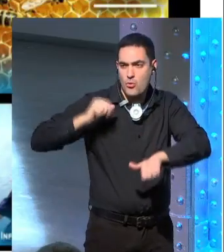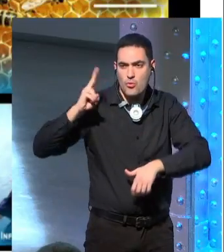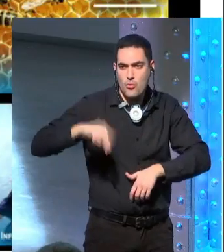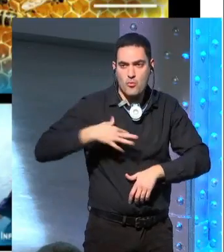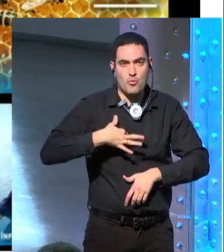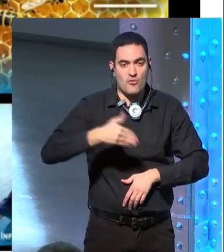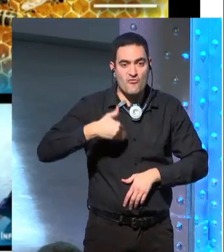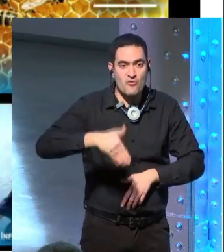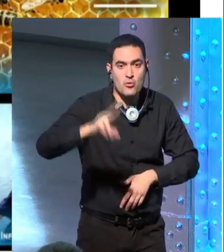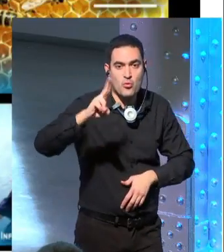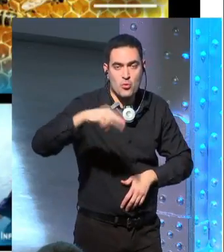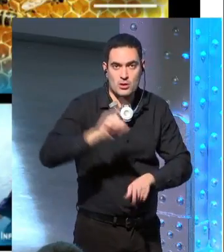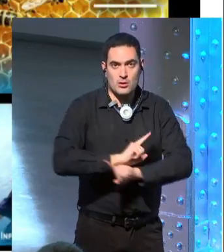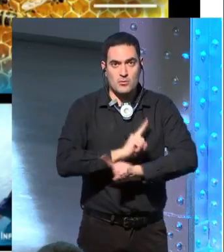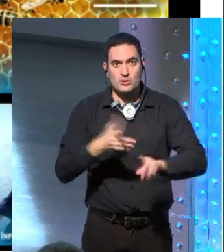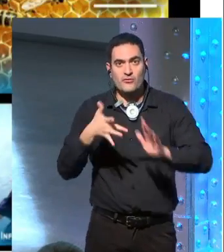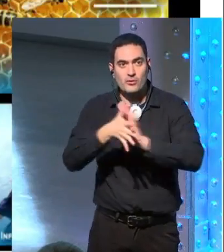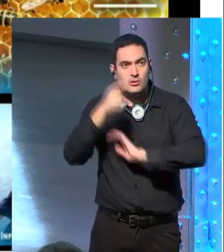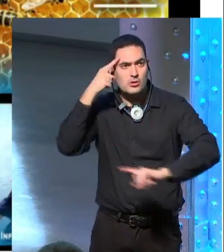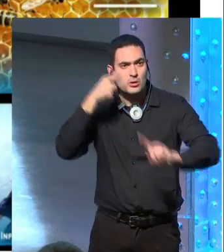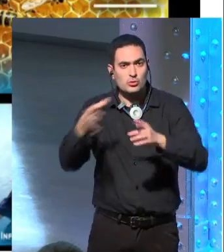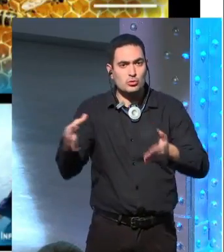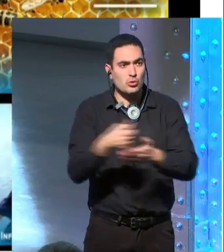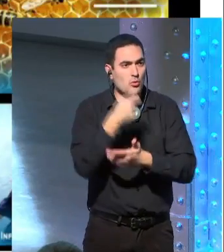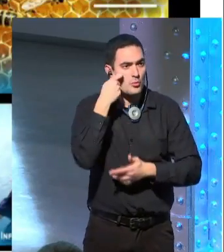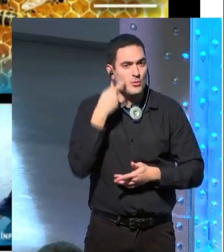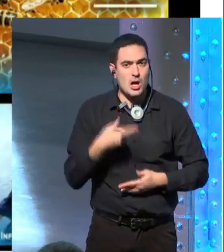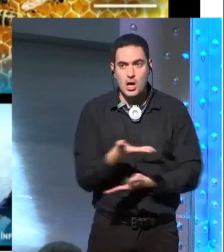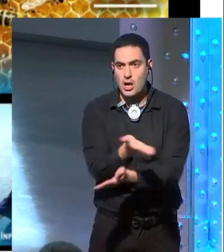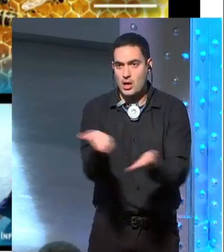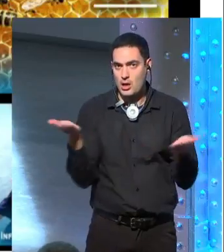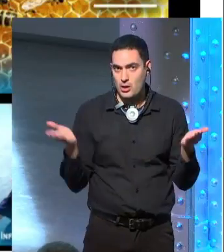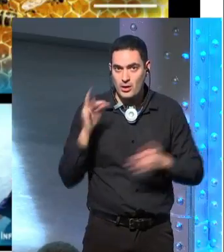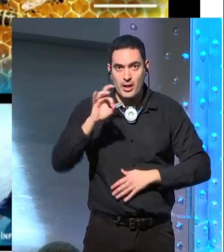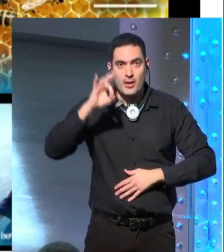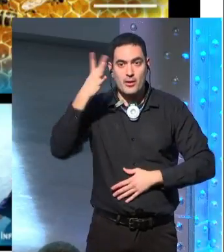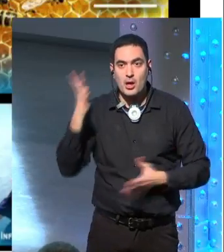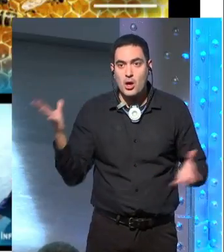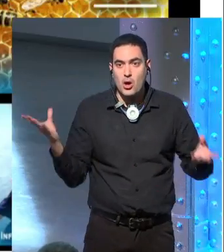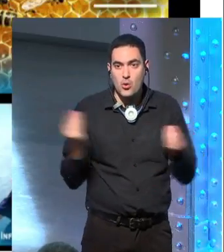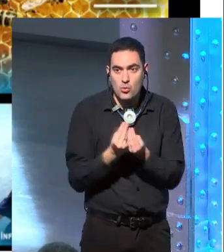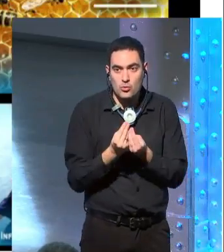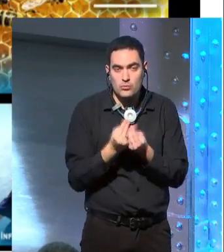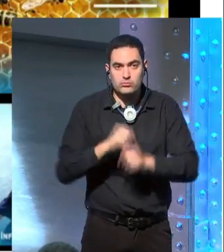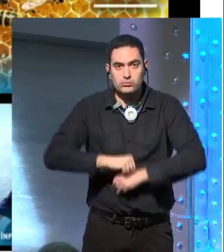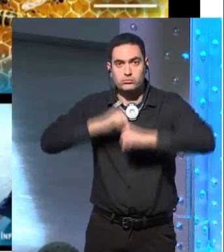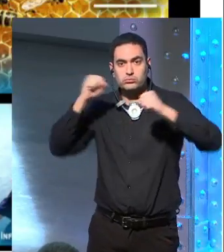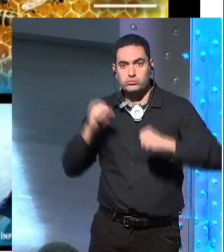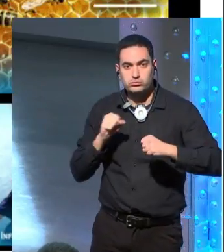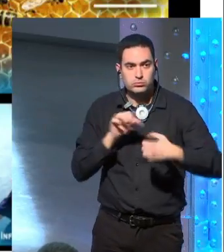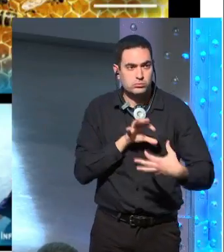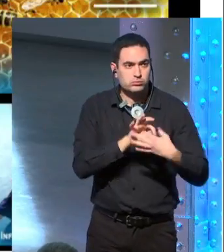y no podemos olvidar que esto se trata de que somos seres humanos. La idea también de ser mejores juntos y de establecer